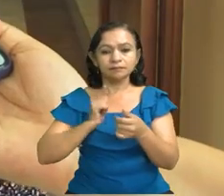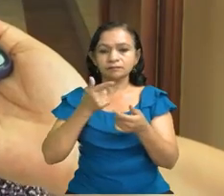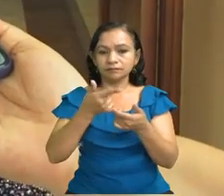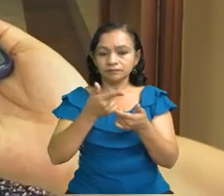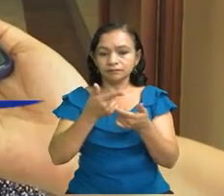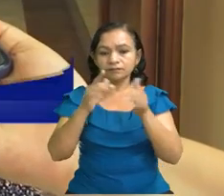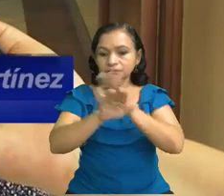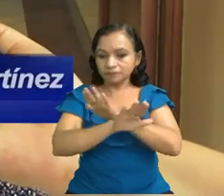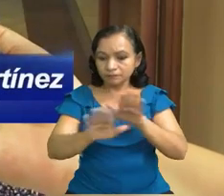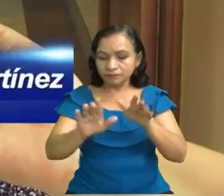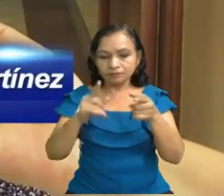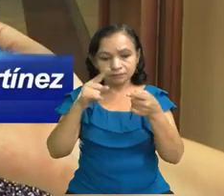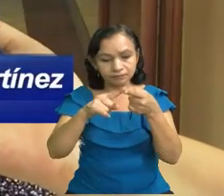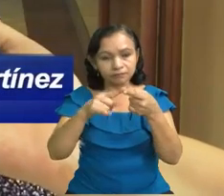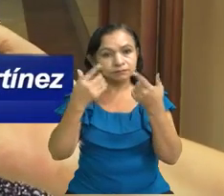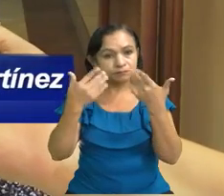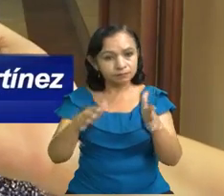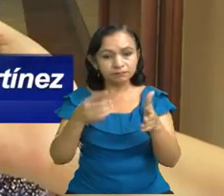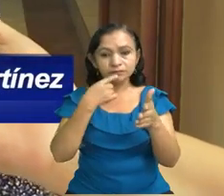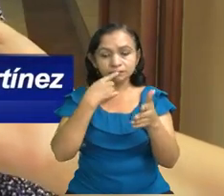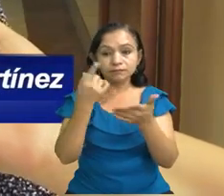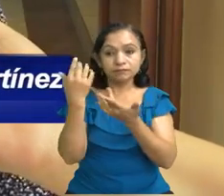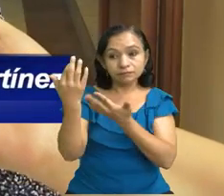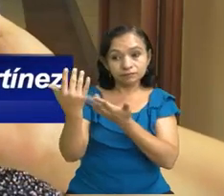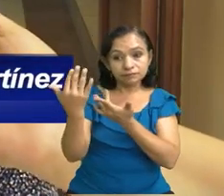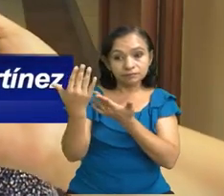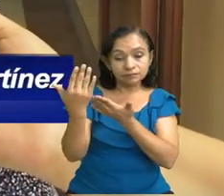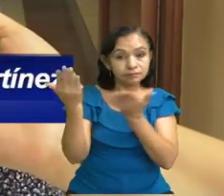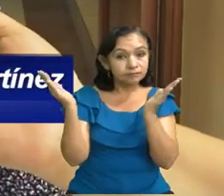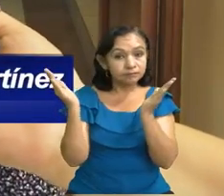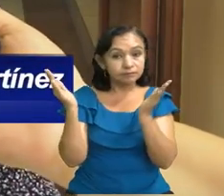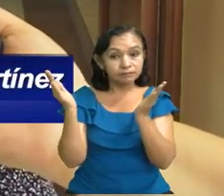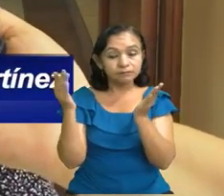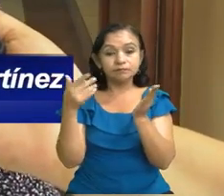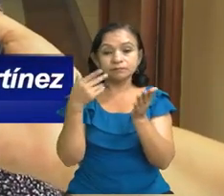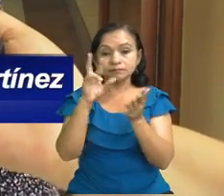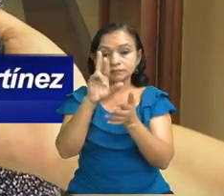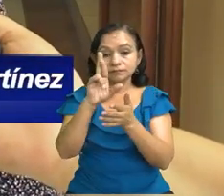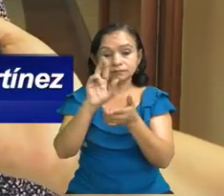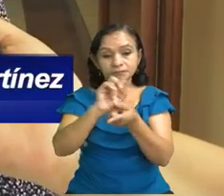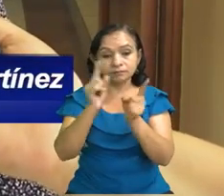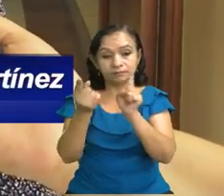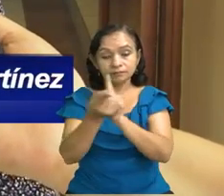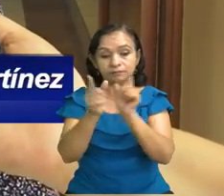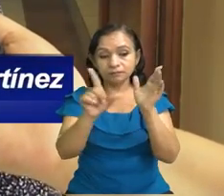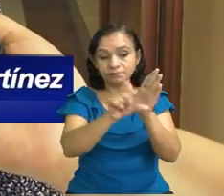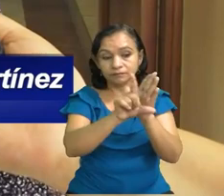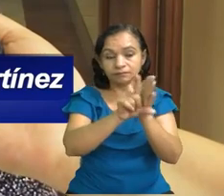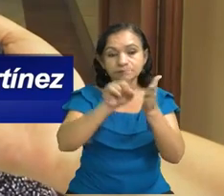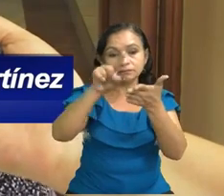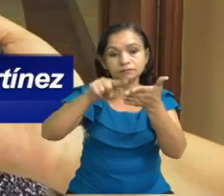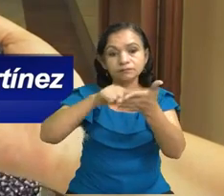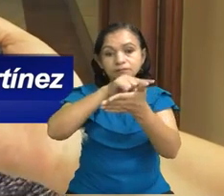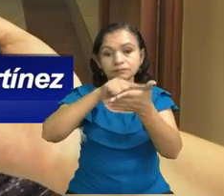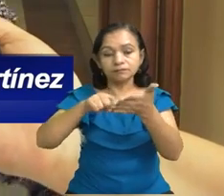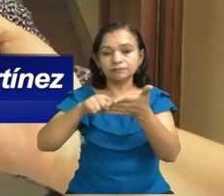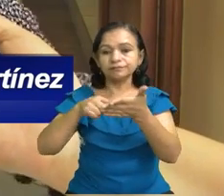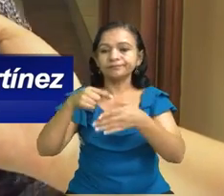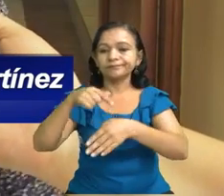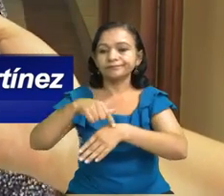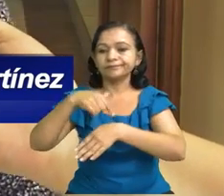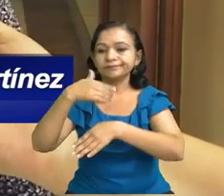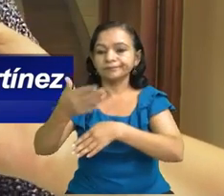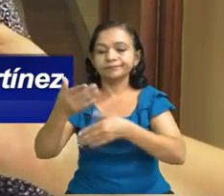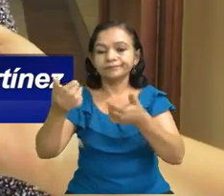constitucional terminado y ya hemos dicho que solo esperamos que salga la reforma a la ley electoral, porque eso nos atrasa para hacer